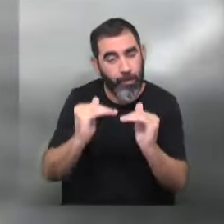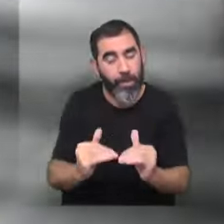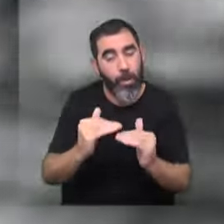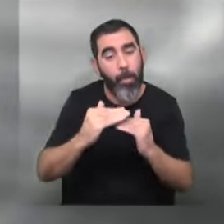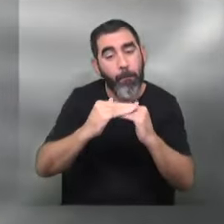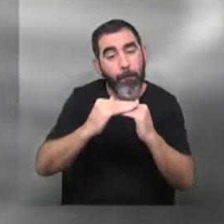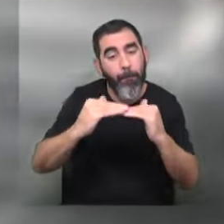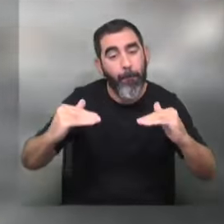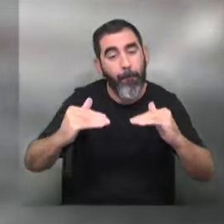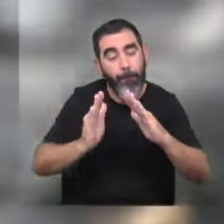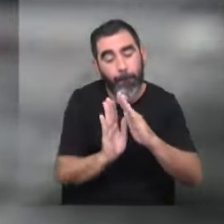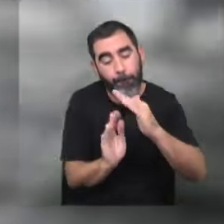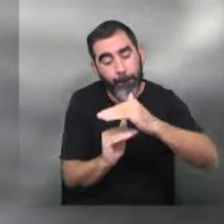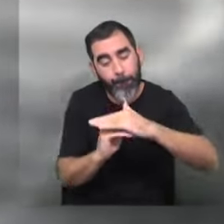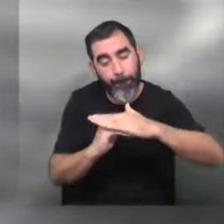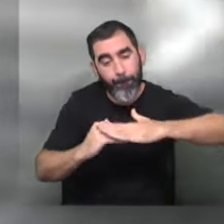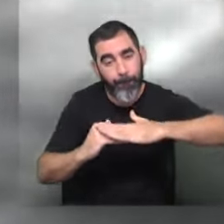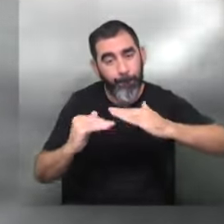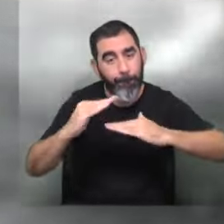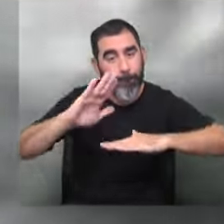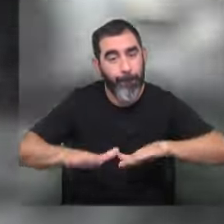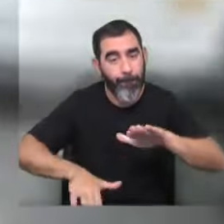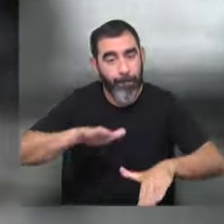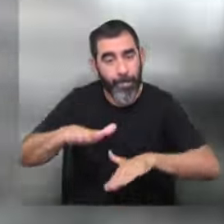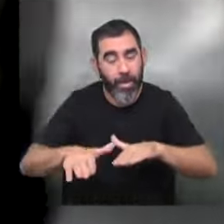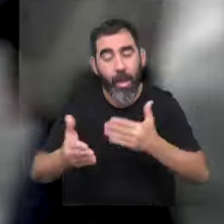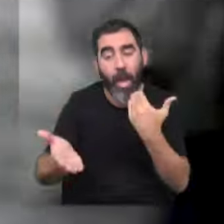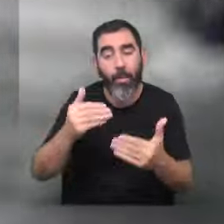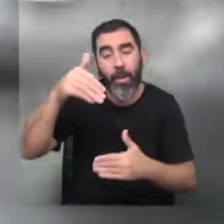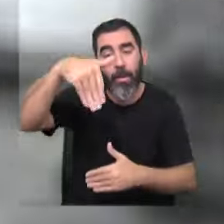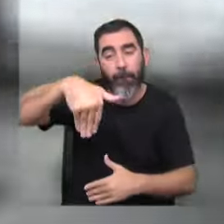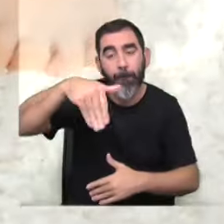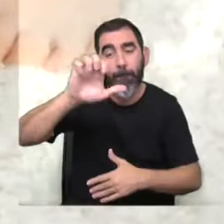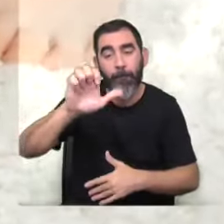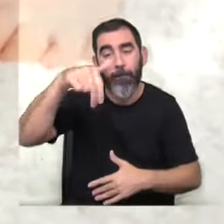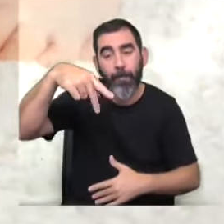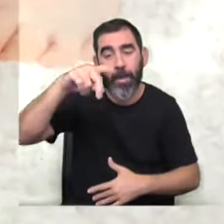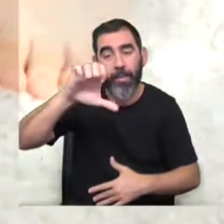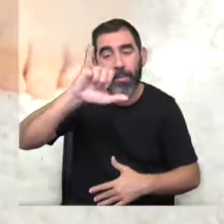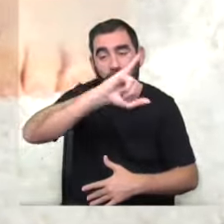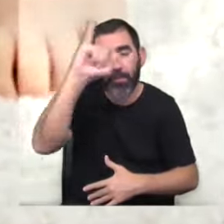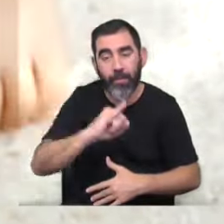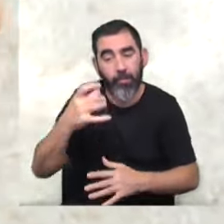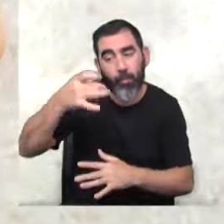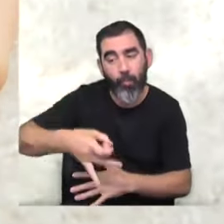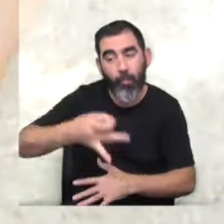pie plano. Sobre esta característica vamos a hablar con Cecilia Méndez, especialista en ortopedia infantil.